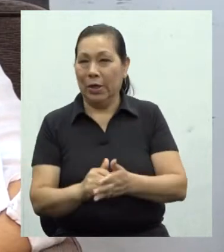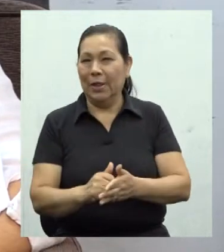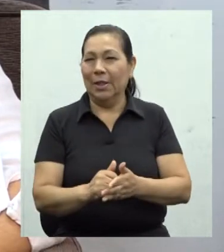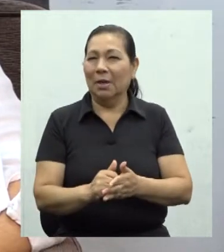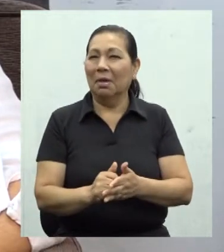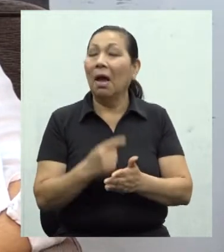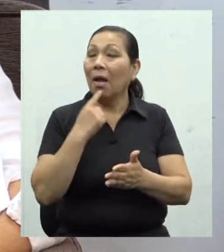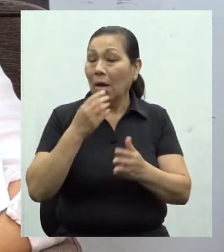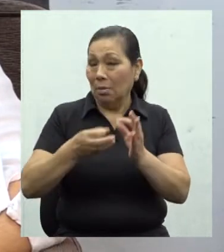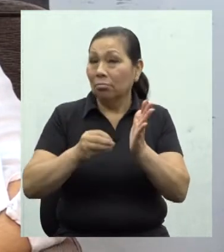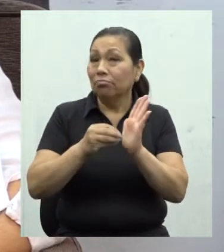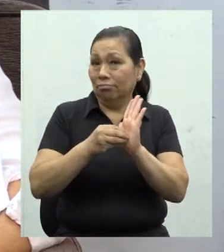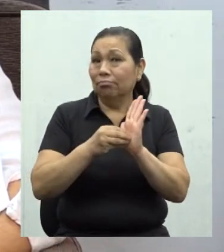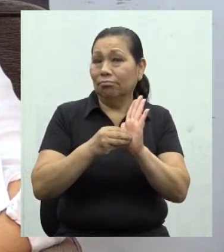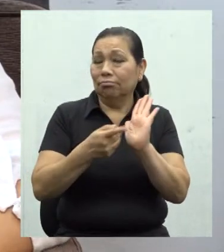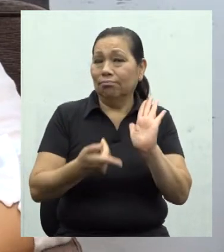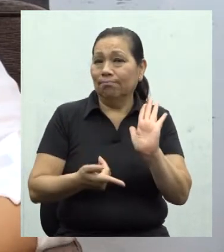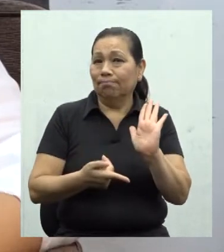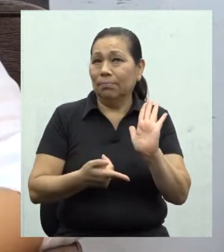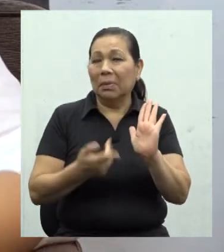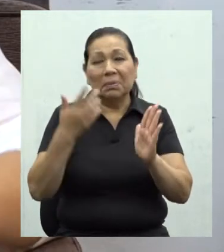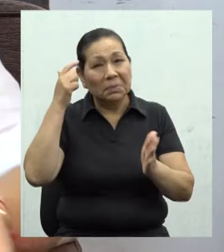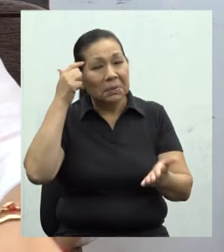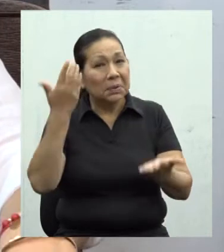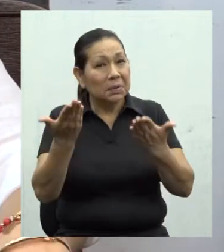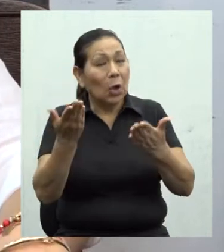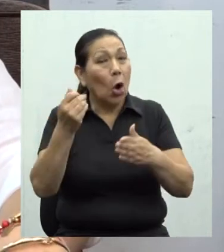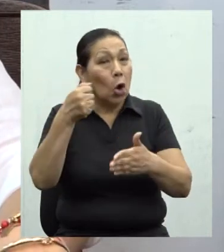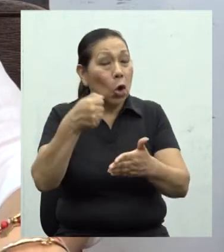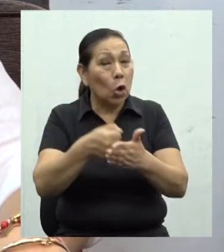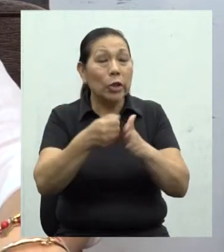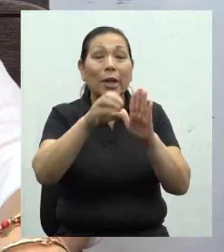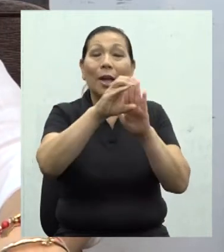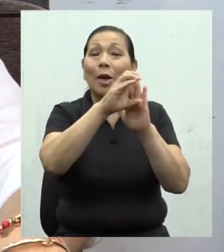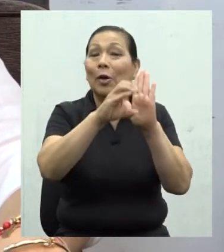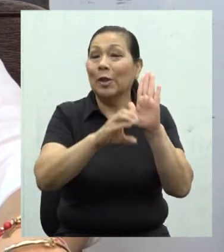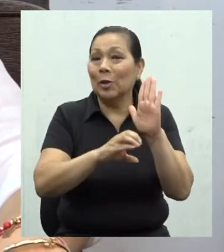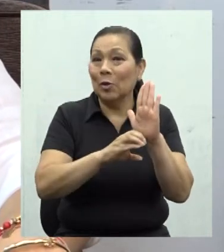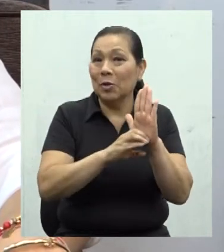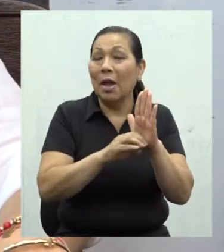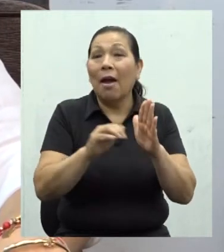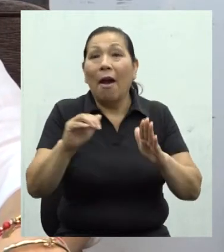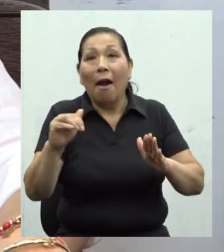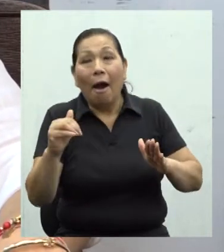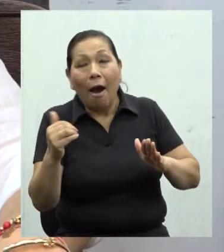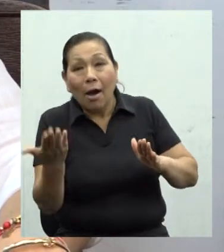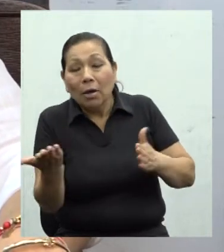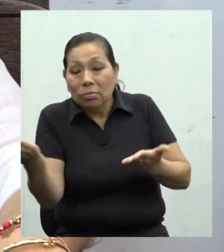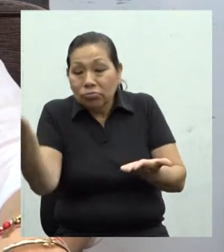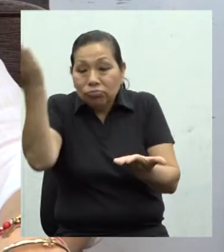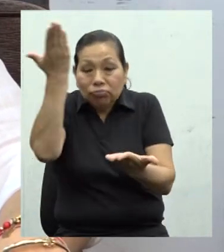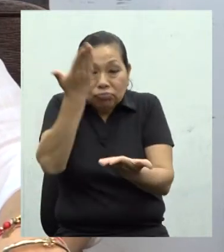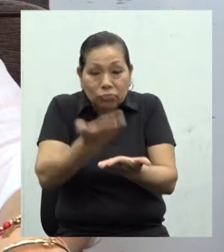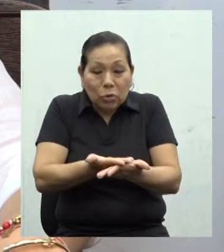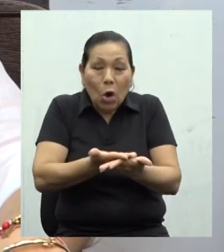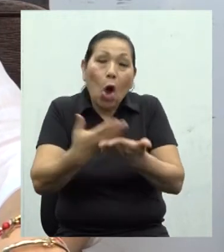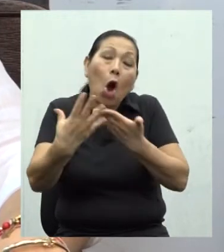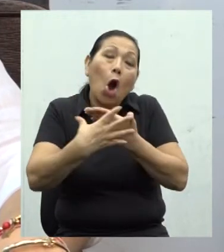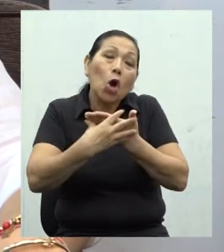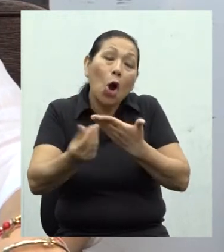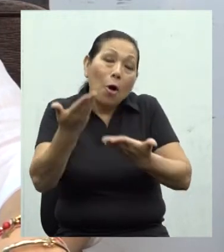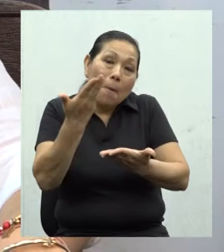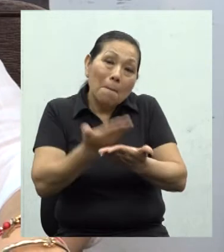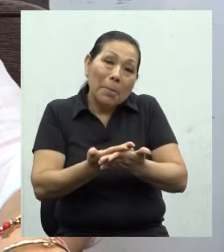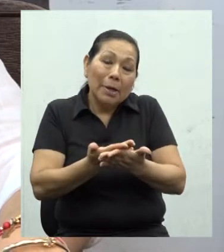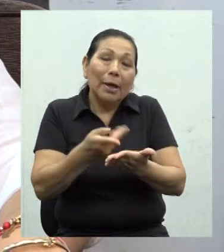se sustentan la supuesta infracción a la Constitución. Hay que adjuntar una copia de la norma